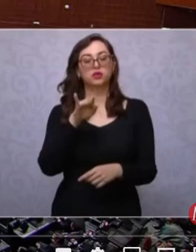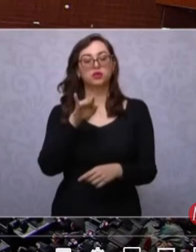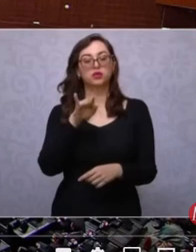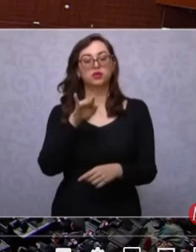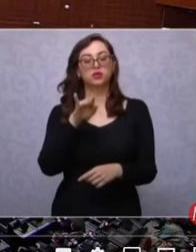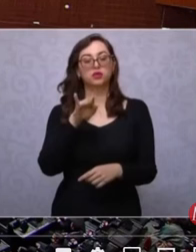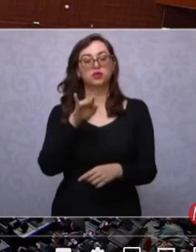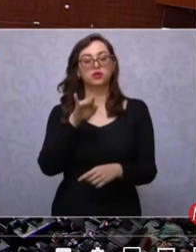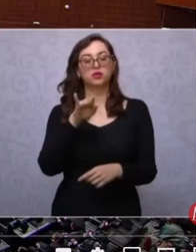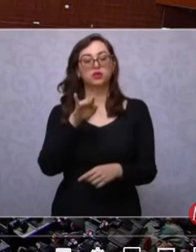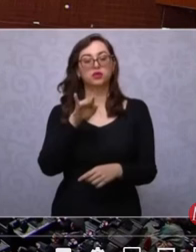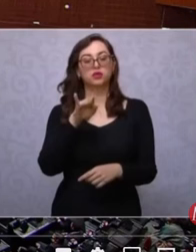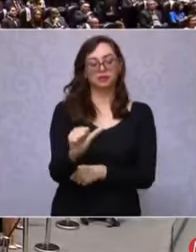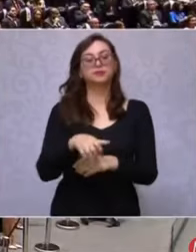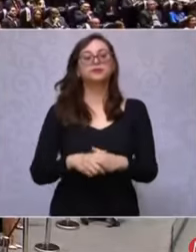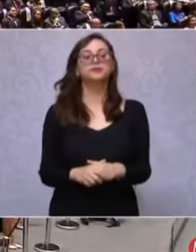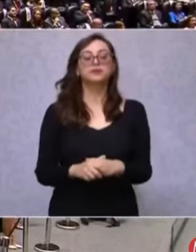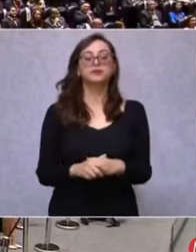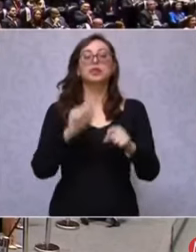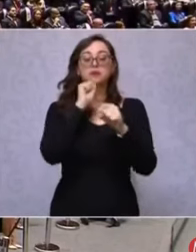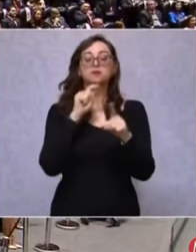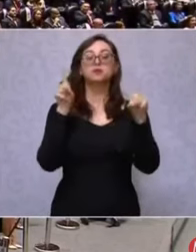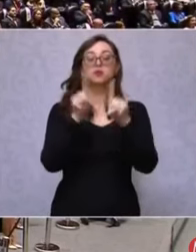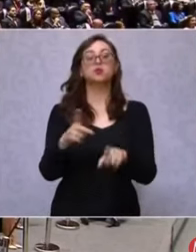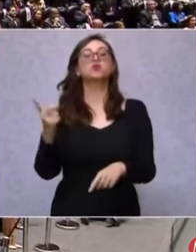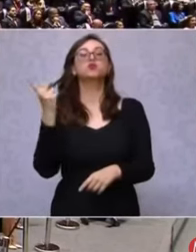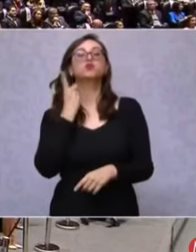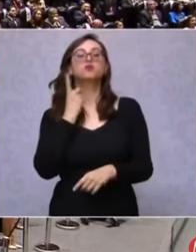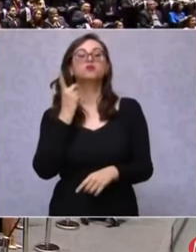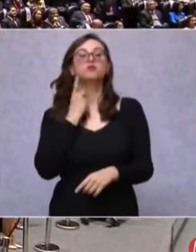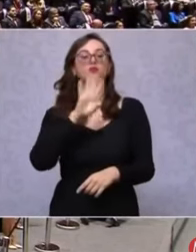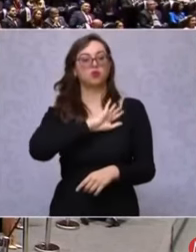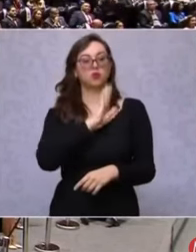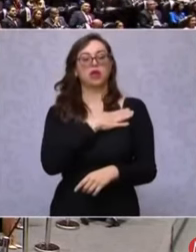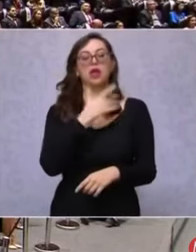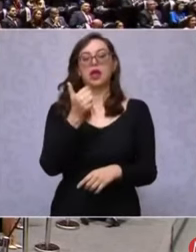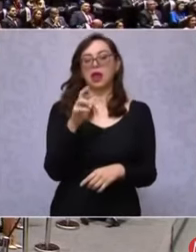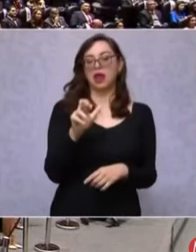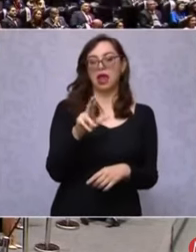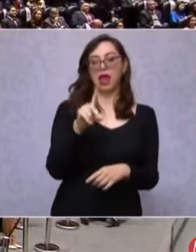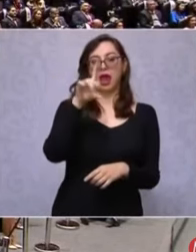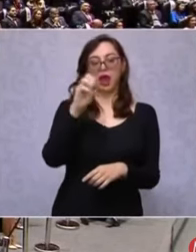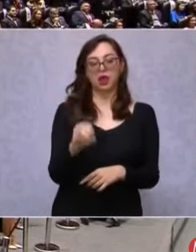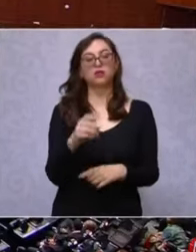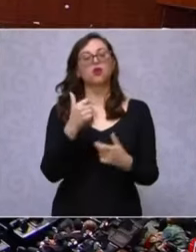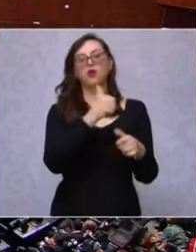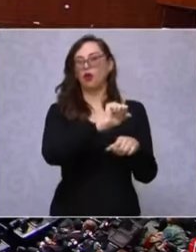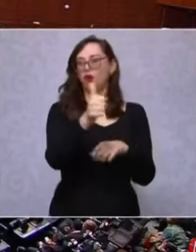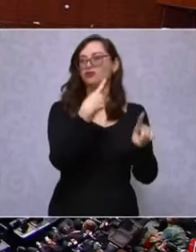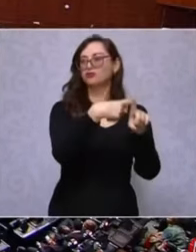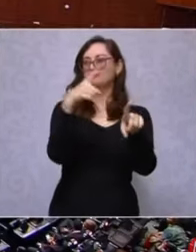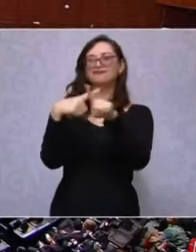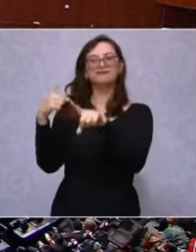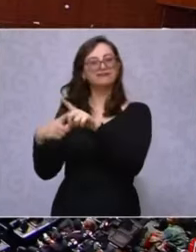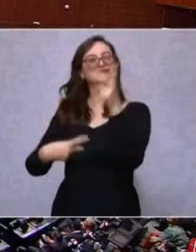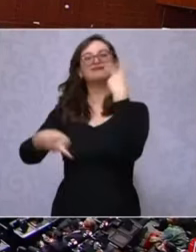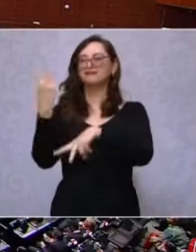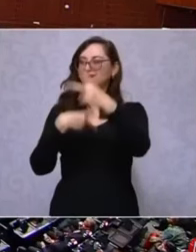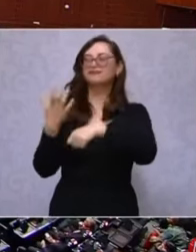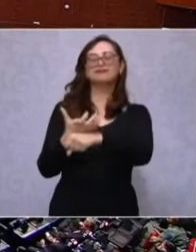dictador? Tremendo. Y a los diputados españoles, Gerardo Pisarello y muchos otros que están con